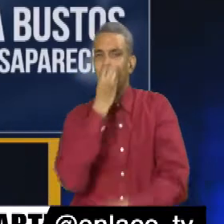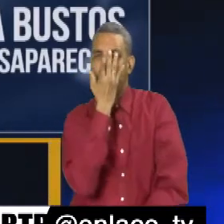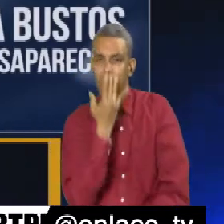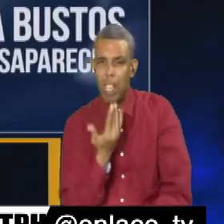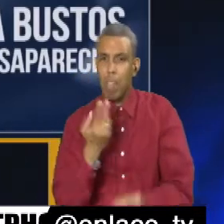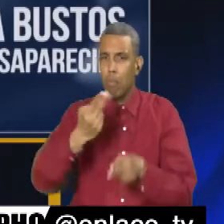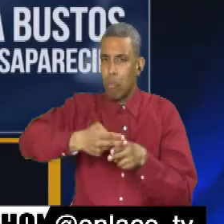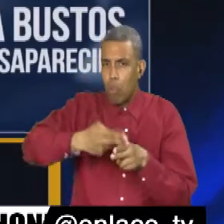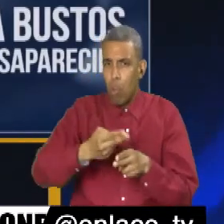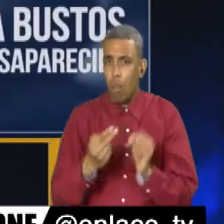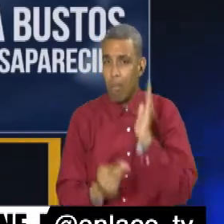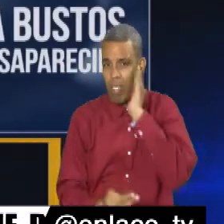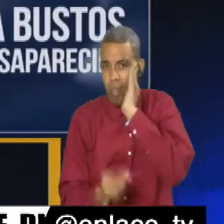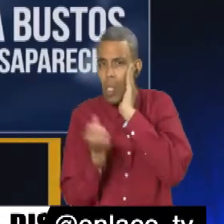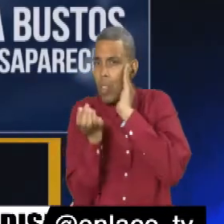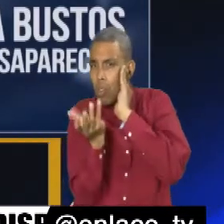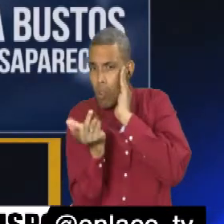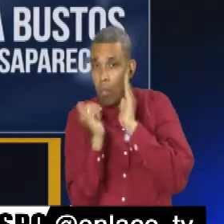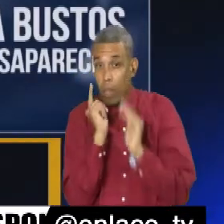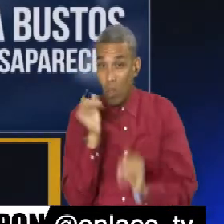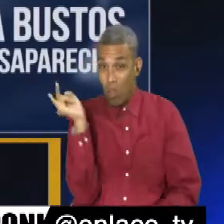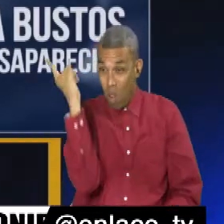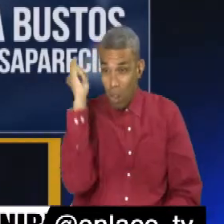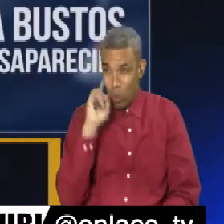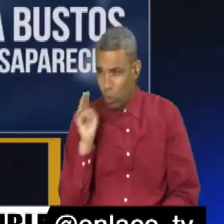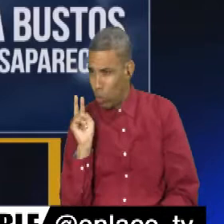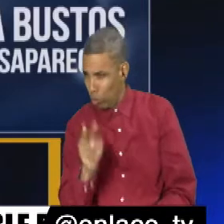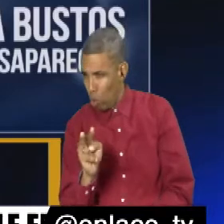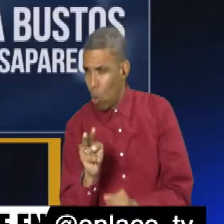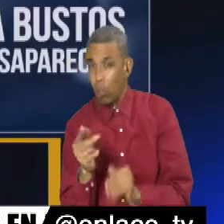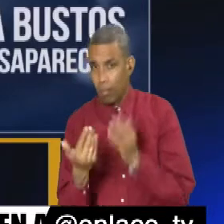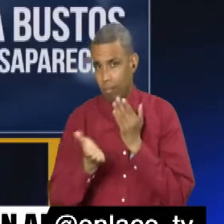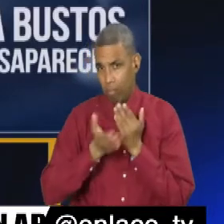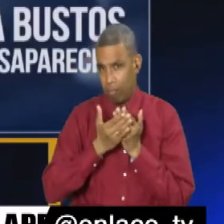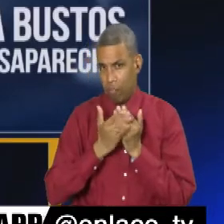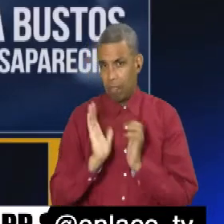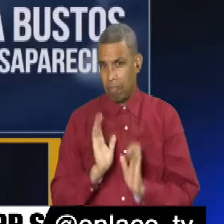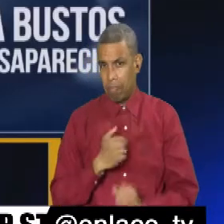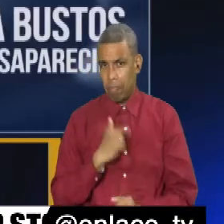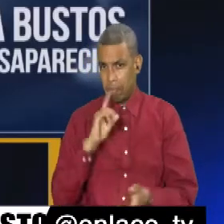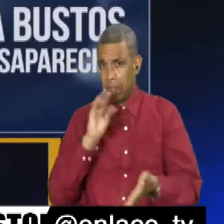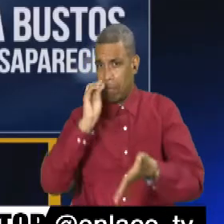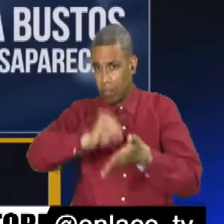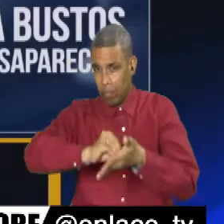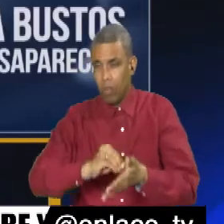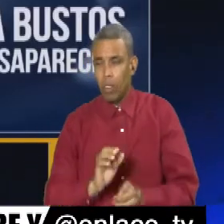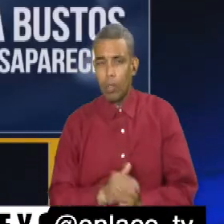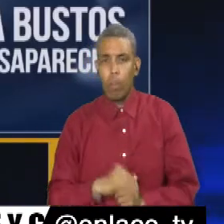que si alguno tuviera la hubiera visto, como se comunicara con nosotros, y nos llamó un señor